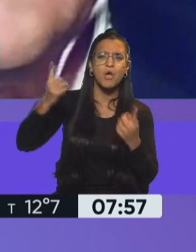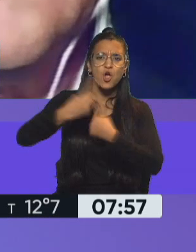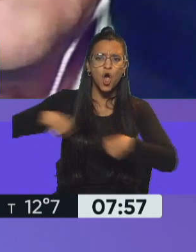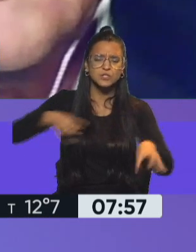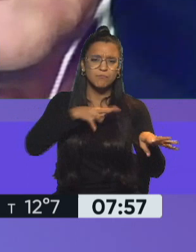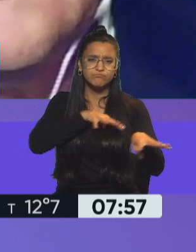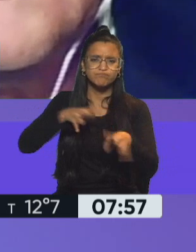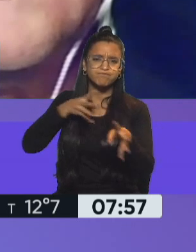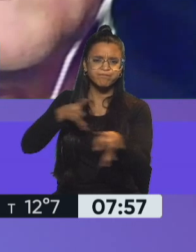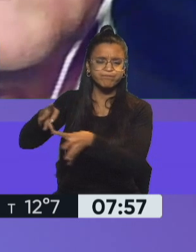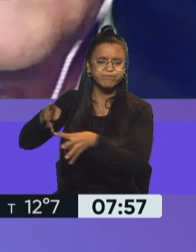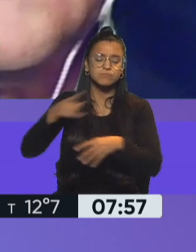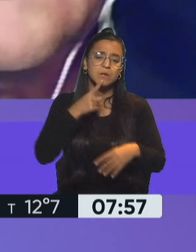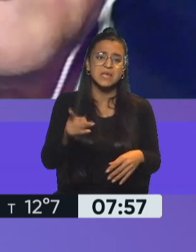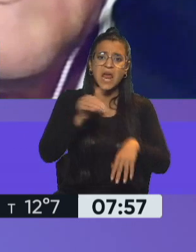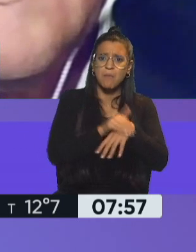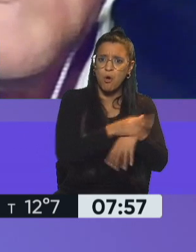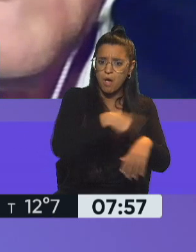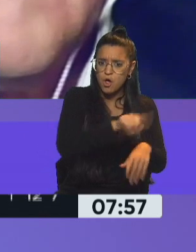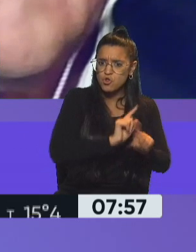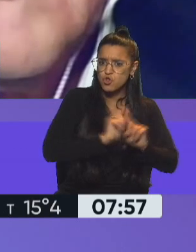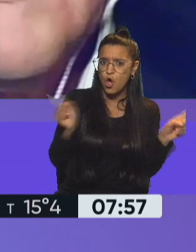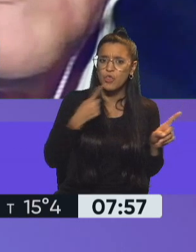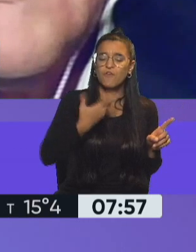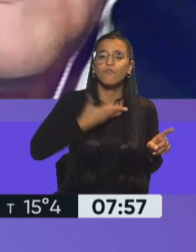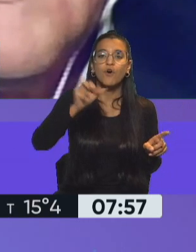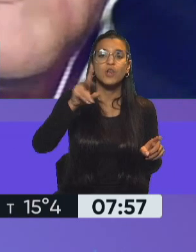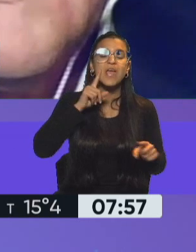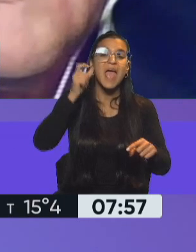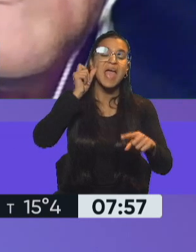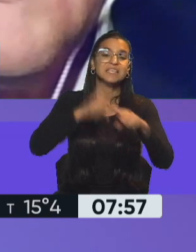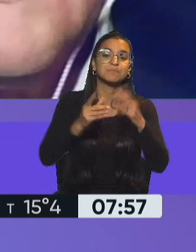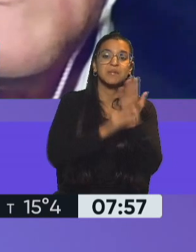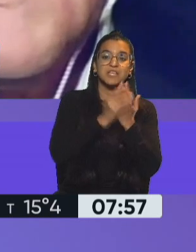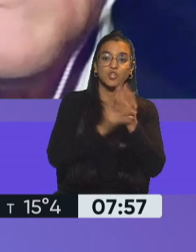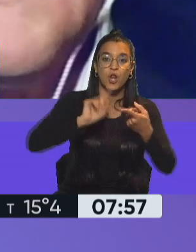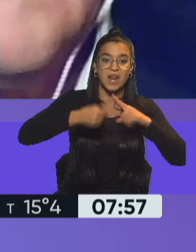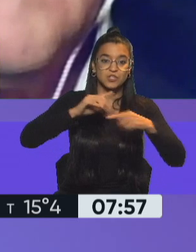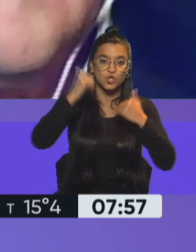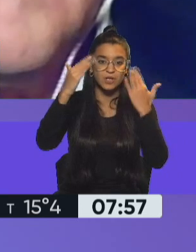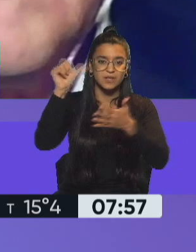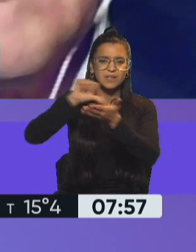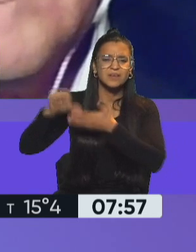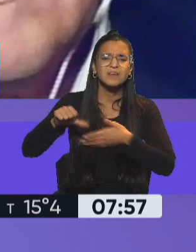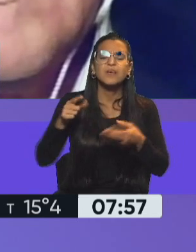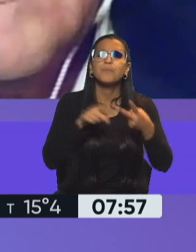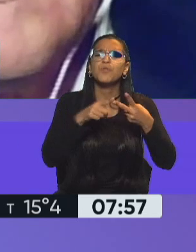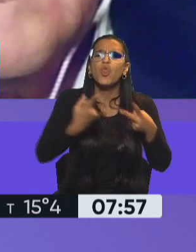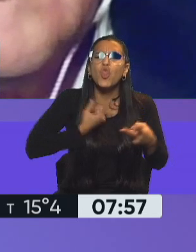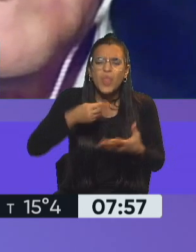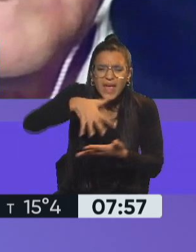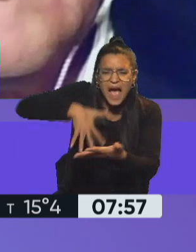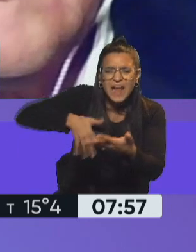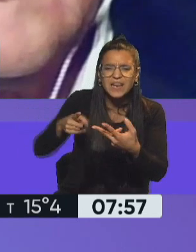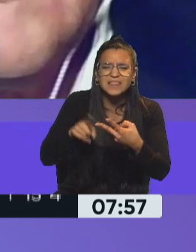bélico. Deslindó responsabilidades Forís como ex ministro de Relaciones Exteriores. ¿Y dónde estaba esa carta? Esa carta que fue